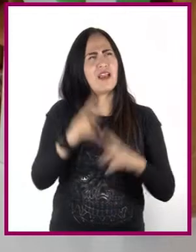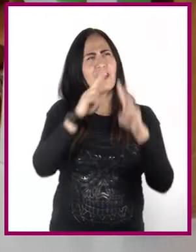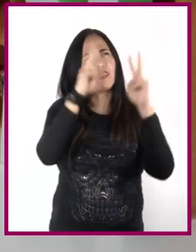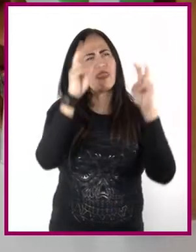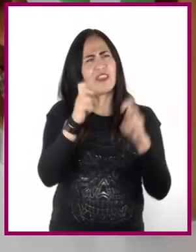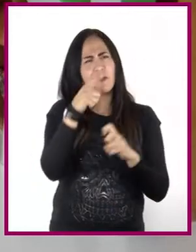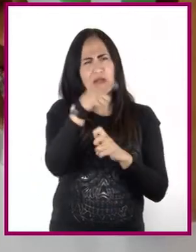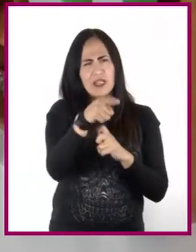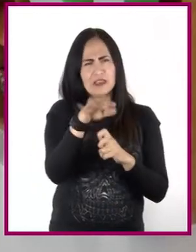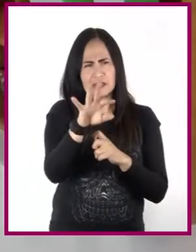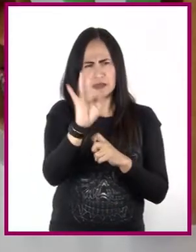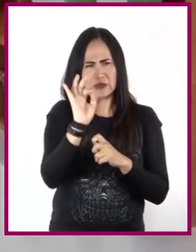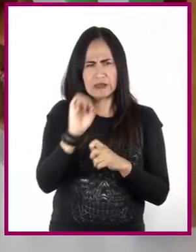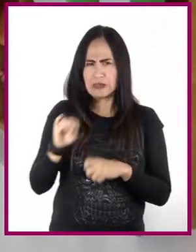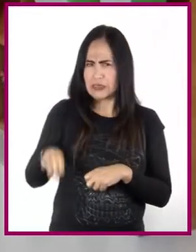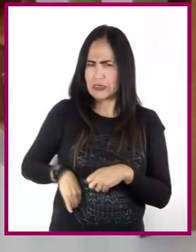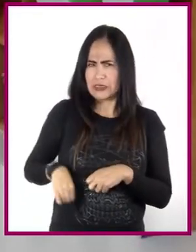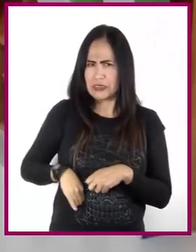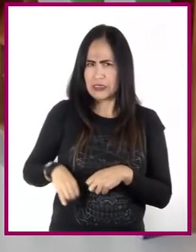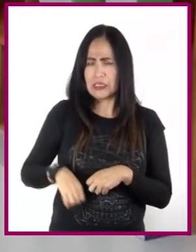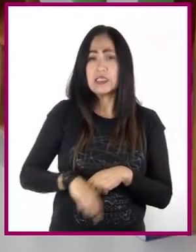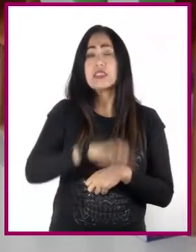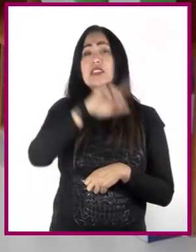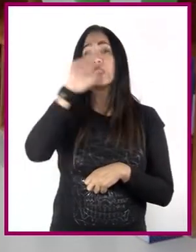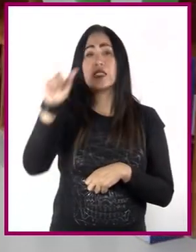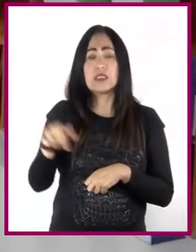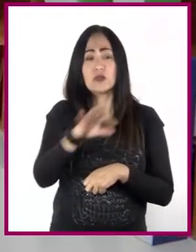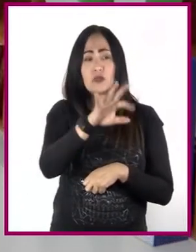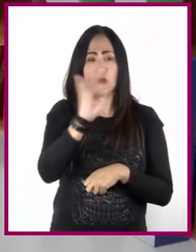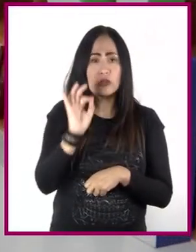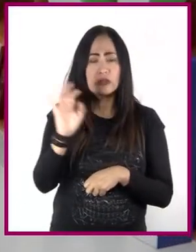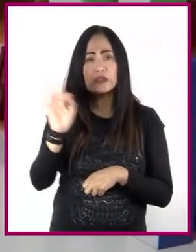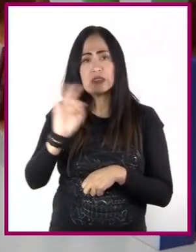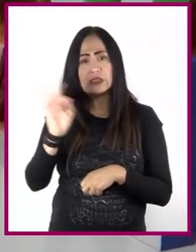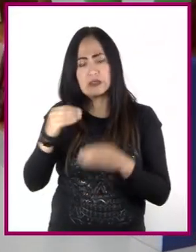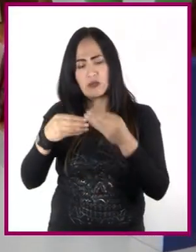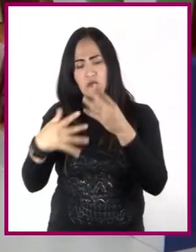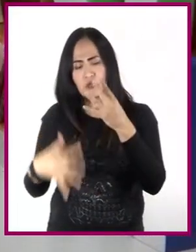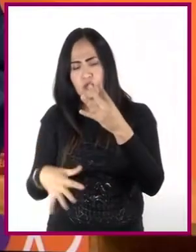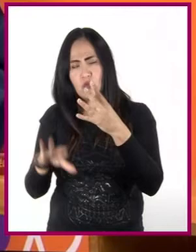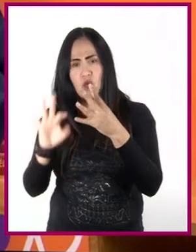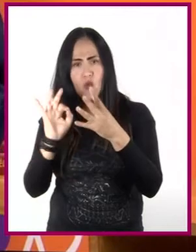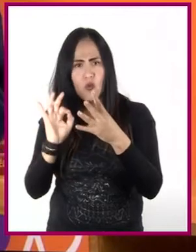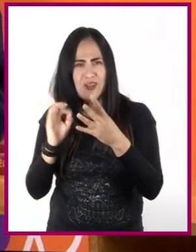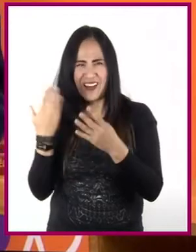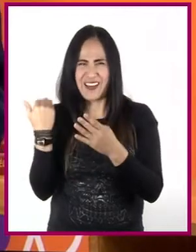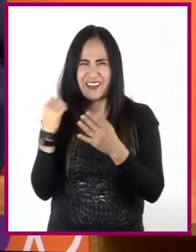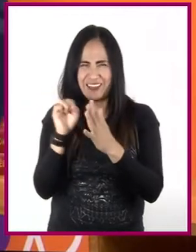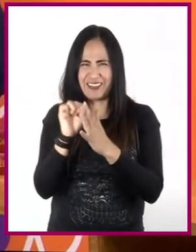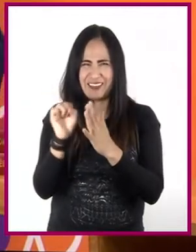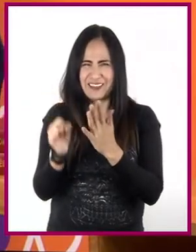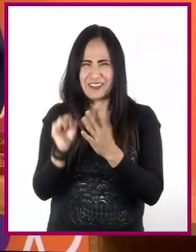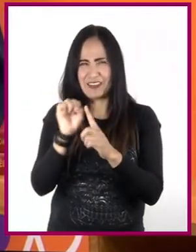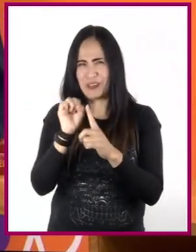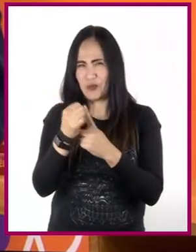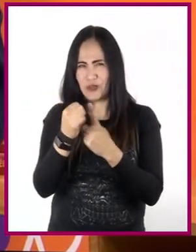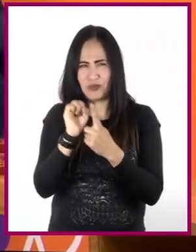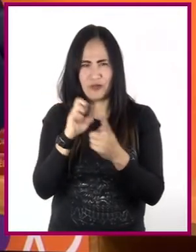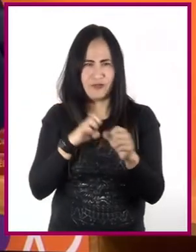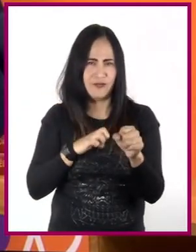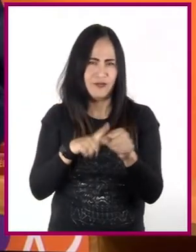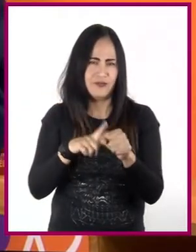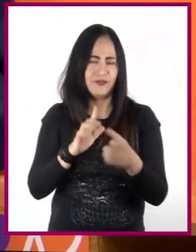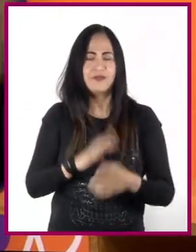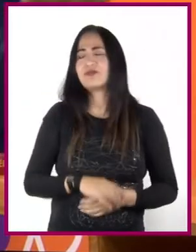nos interesa, podemos dirigirlo a alguna situación específica como acabamos de ver.